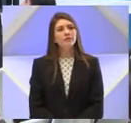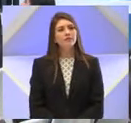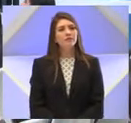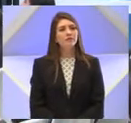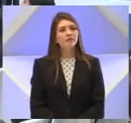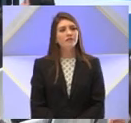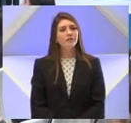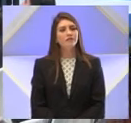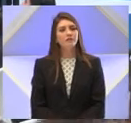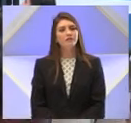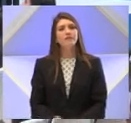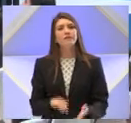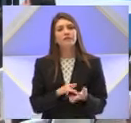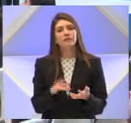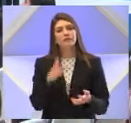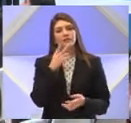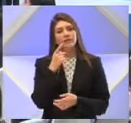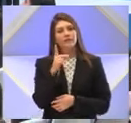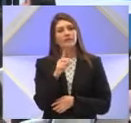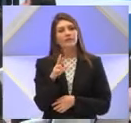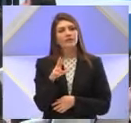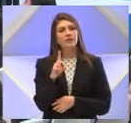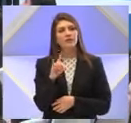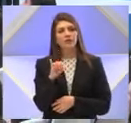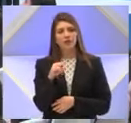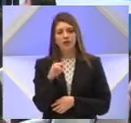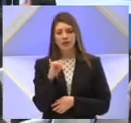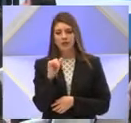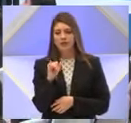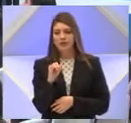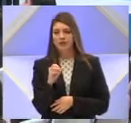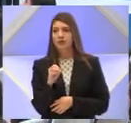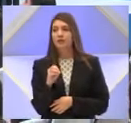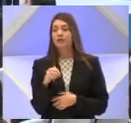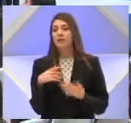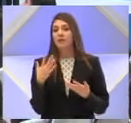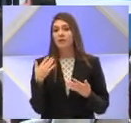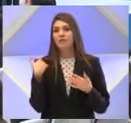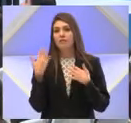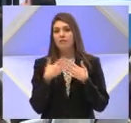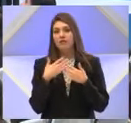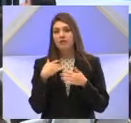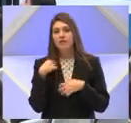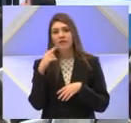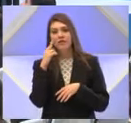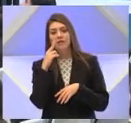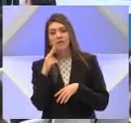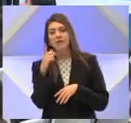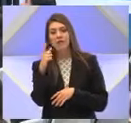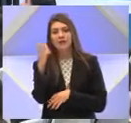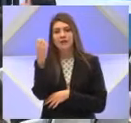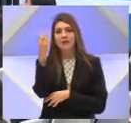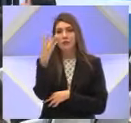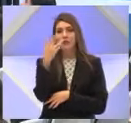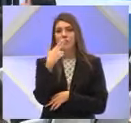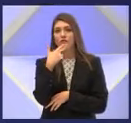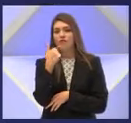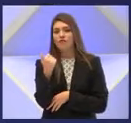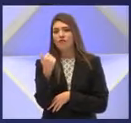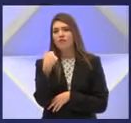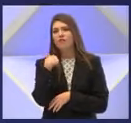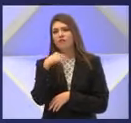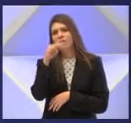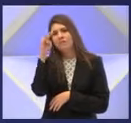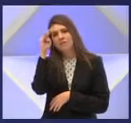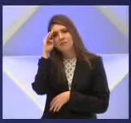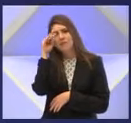muchas gracias doctor dionisio porque la próxima vez que vea un semáforo descompuesto voy a pensar que no es un